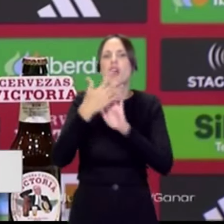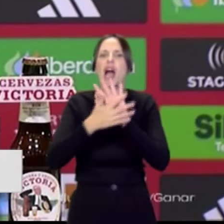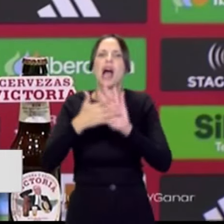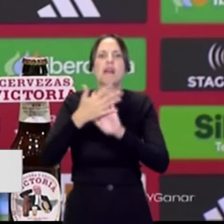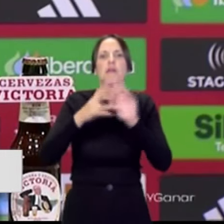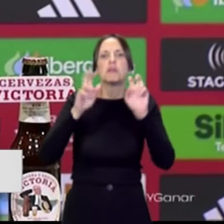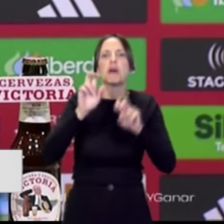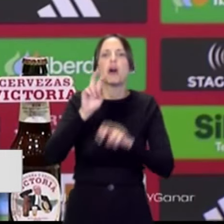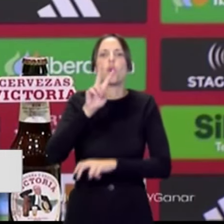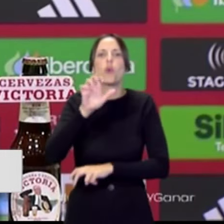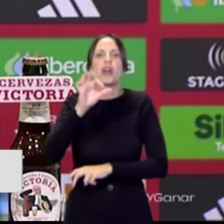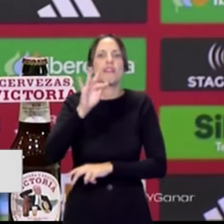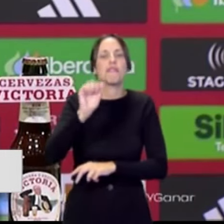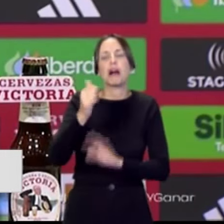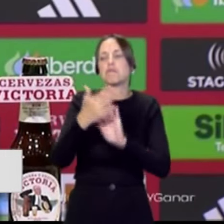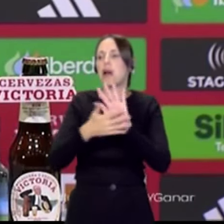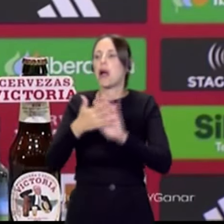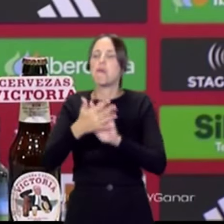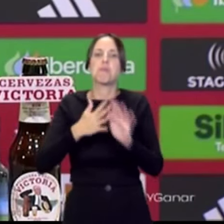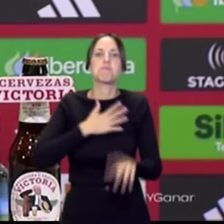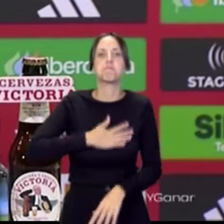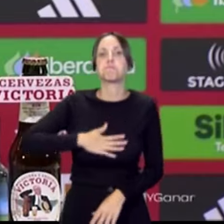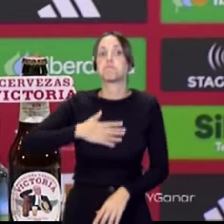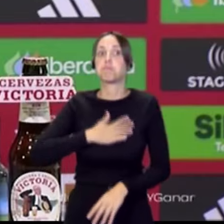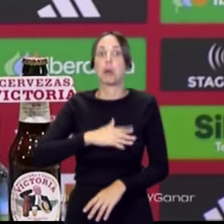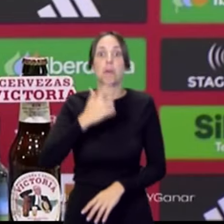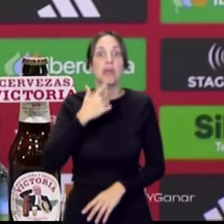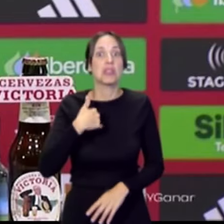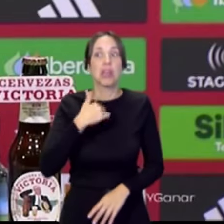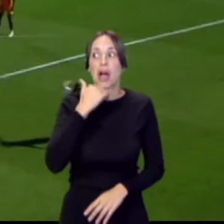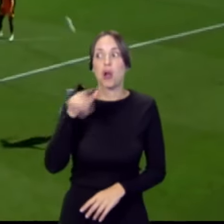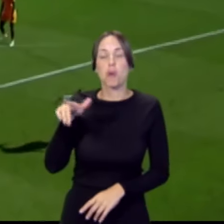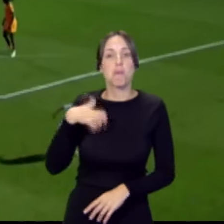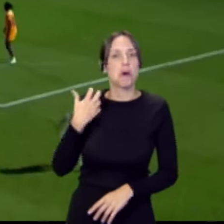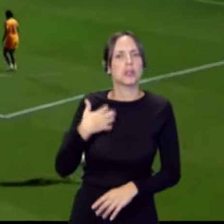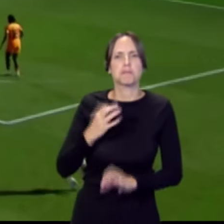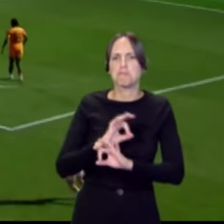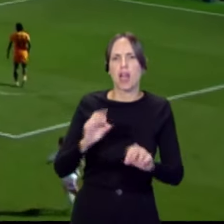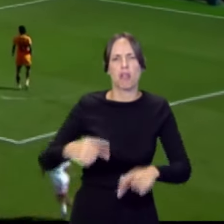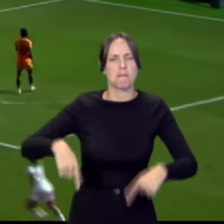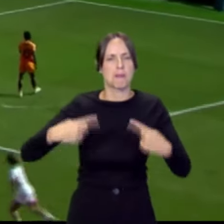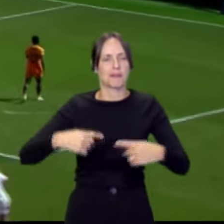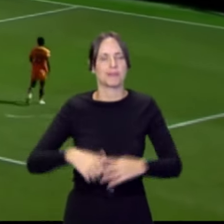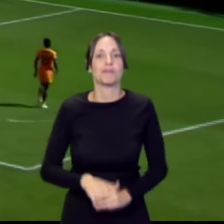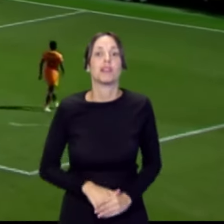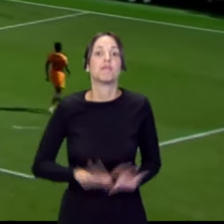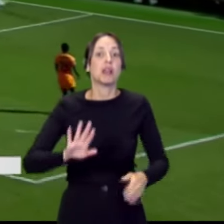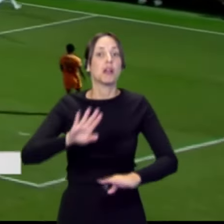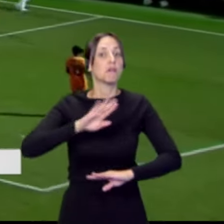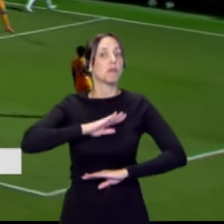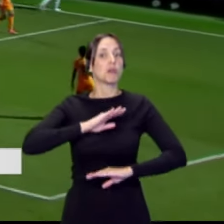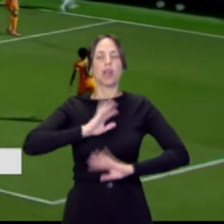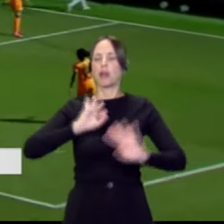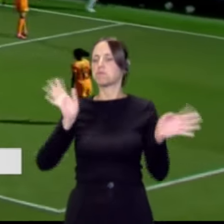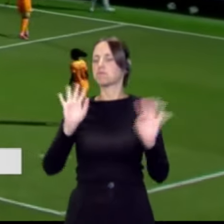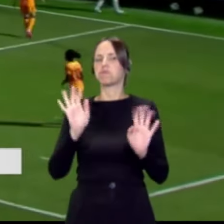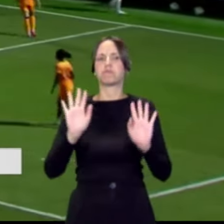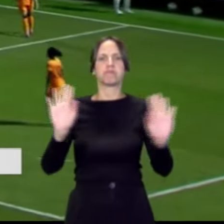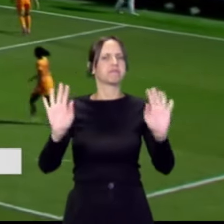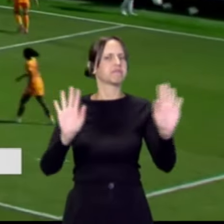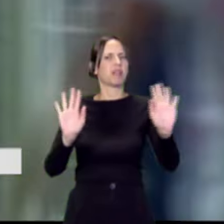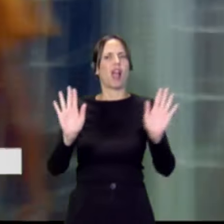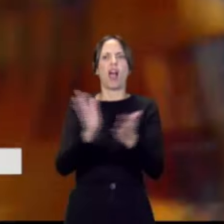de manera cordial y en ningún momento me transmite que está descontento con nada. Ajena al revuelo, la portera teldense se sigue reivindicando con el Real